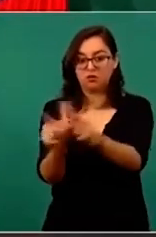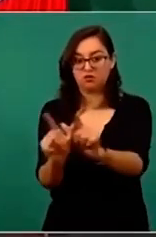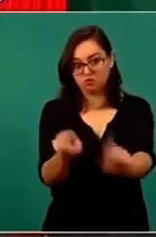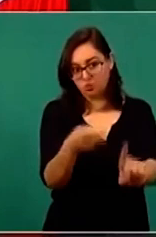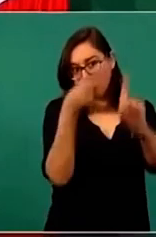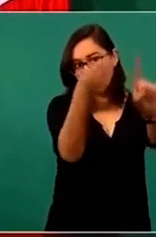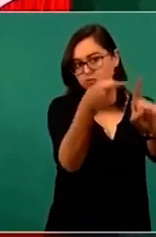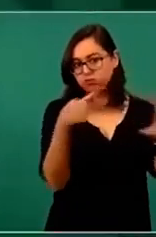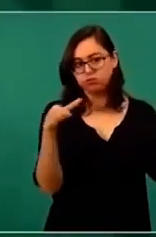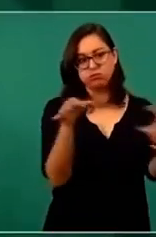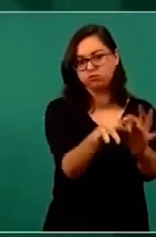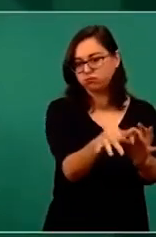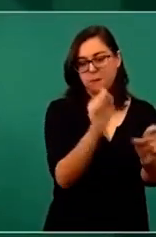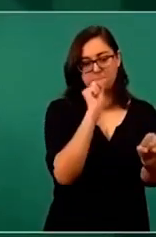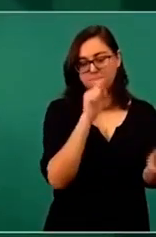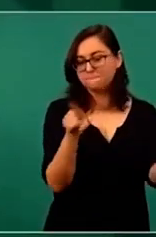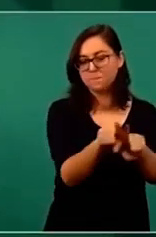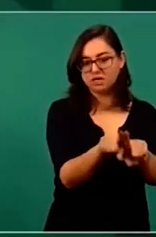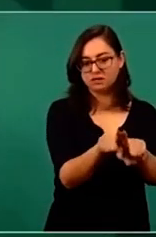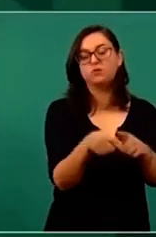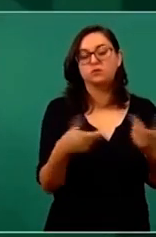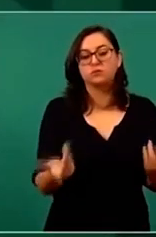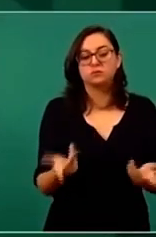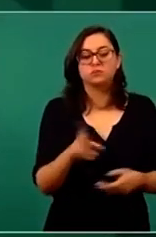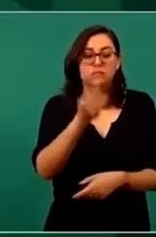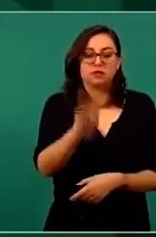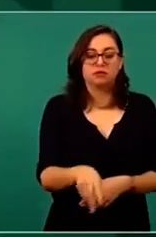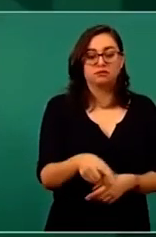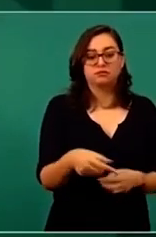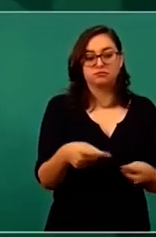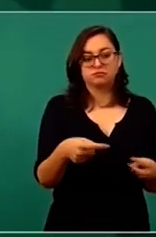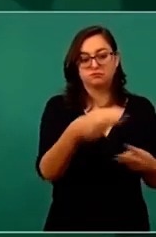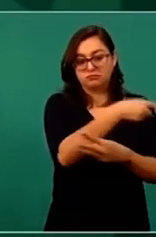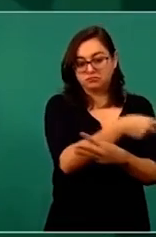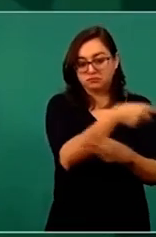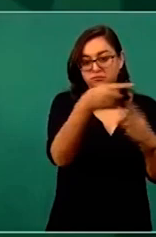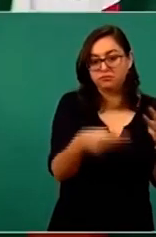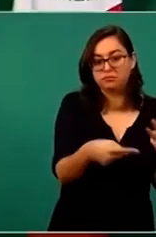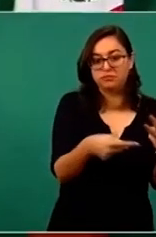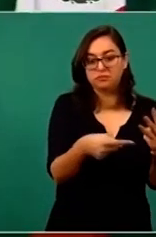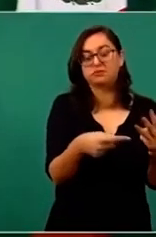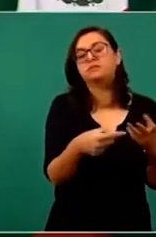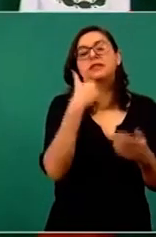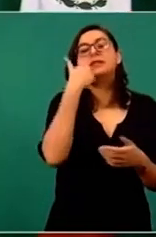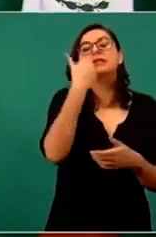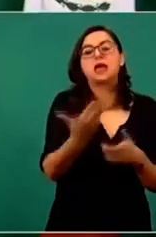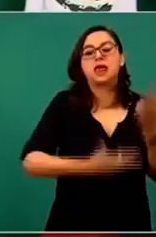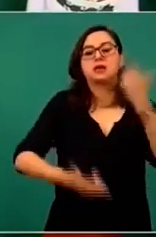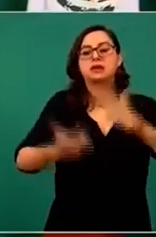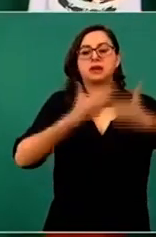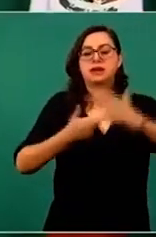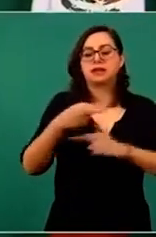esa afinidad, porque pues son partidos que defienden el modelo neoliberal